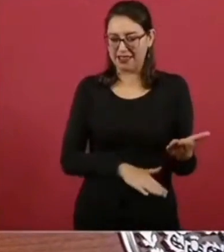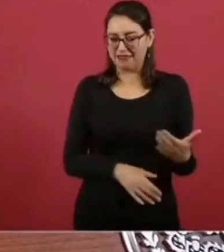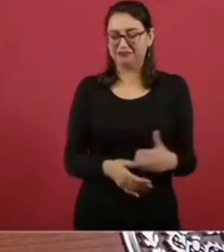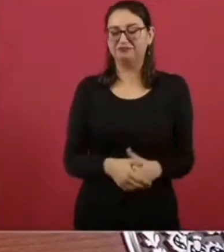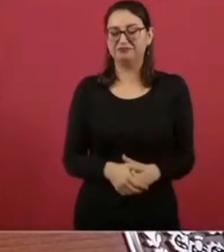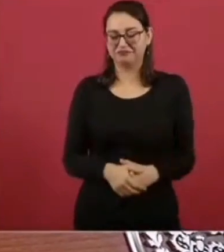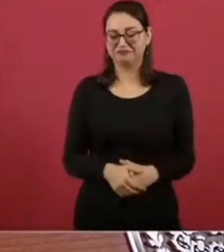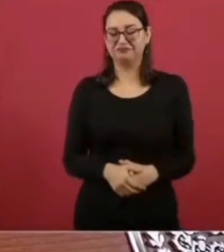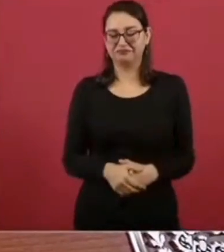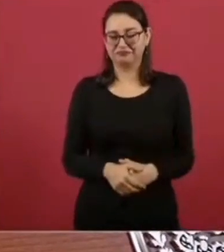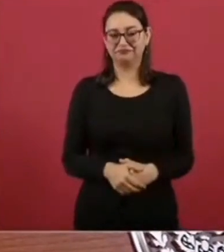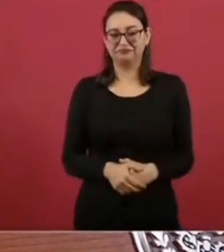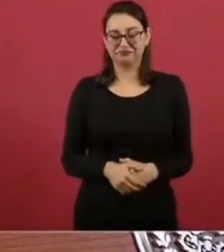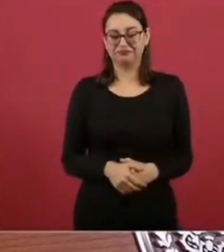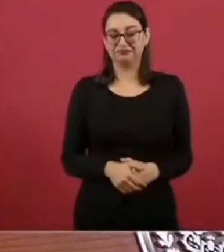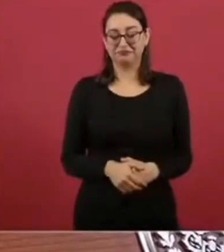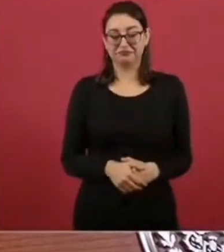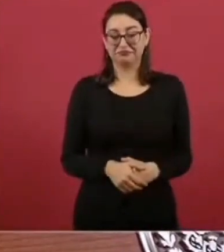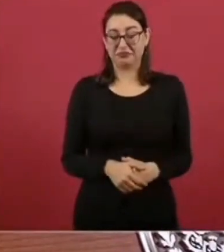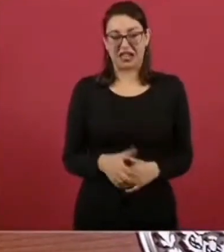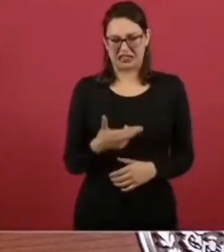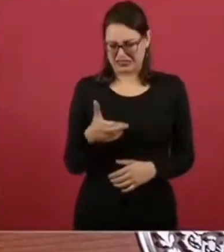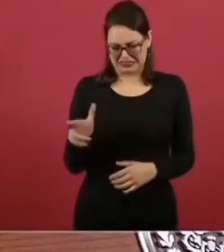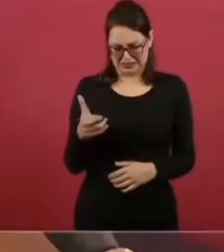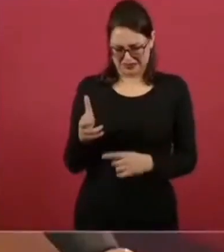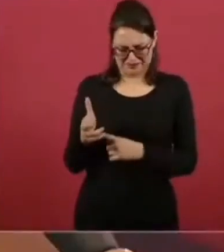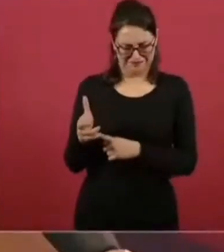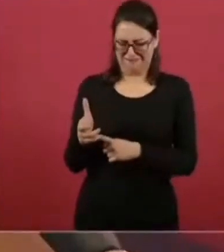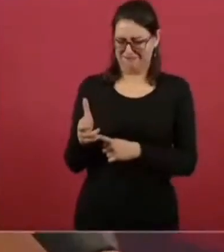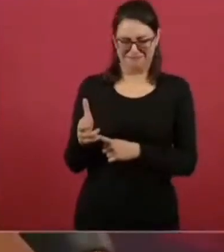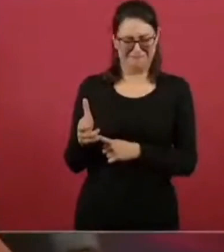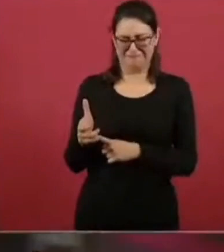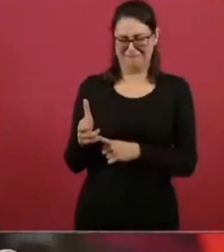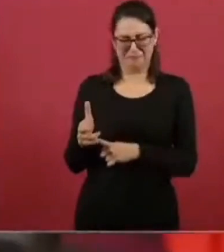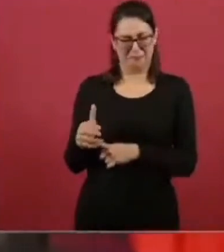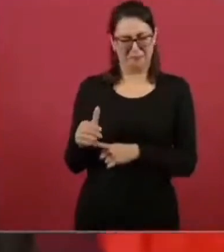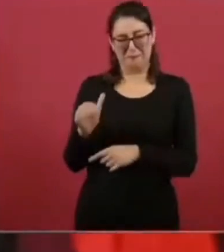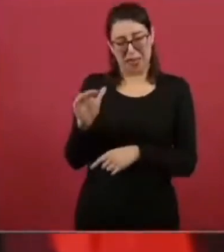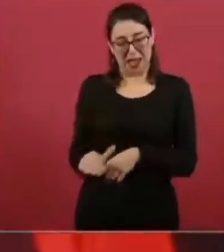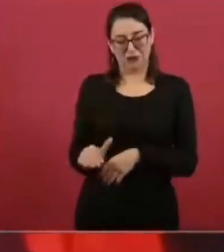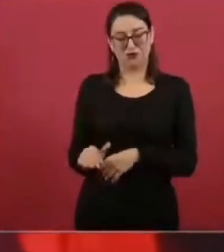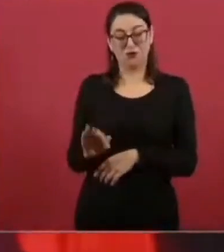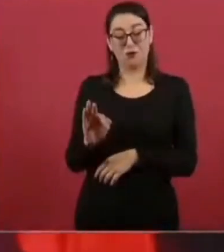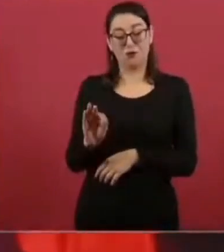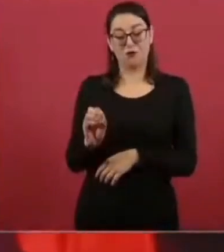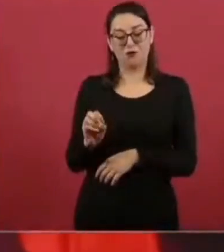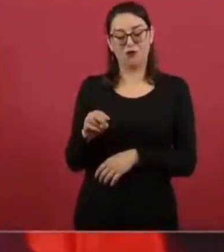No, fondas donde